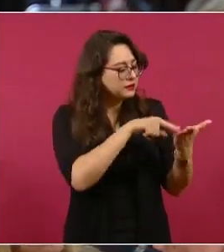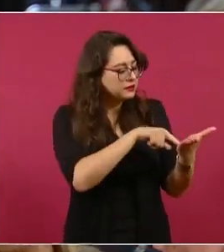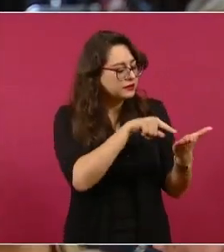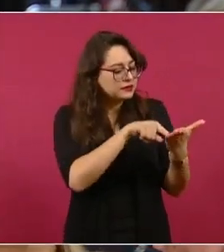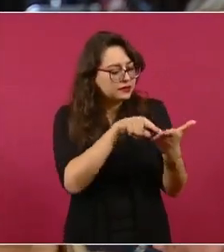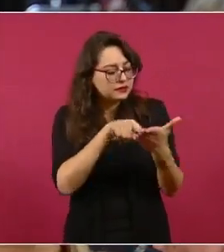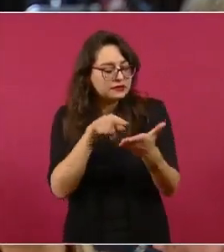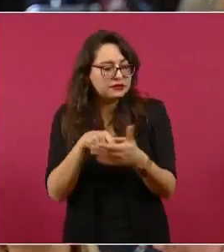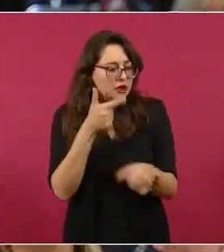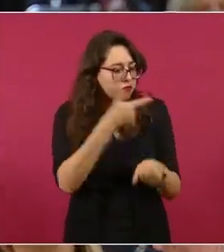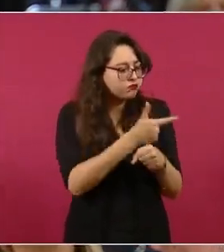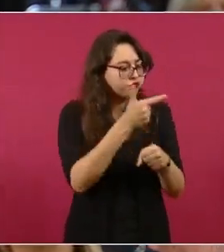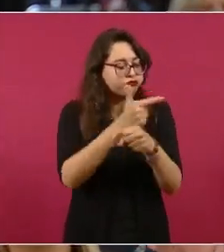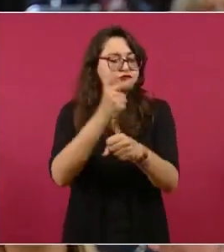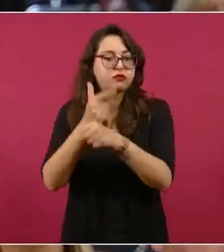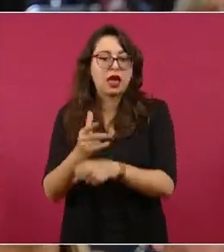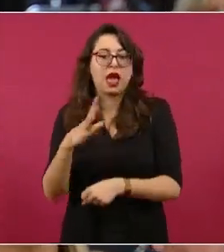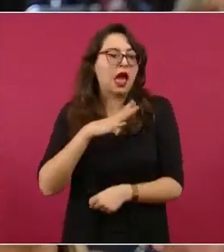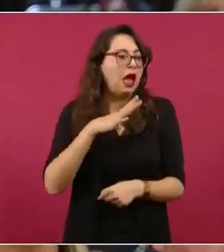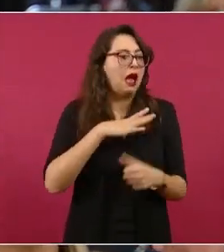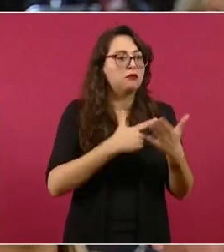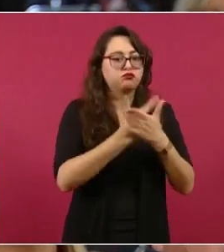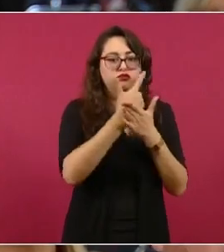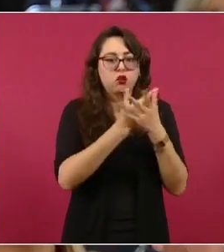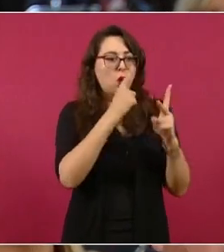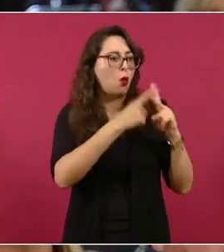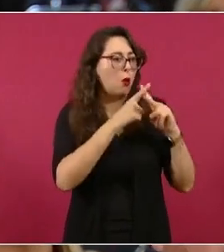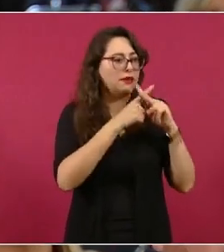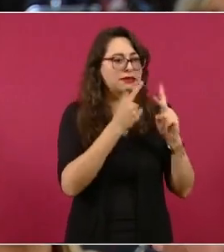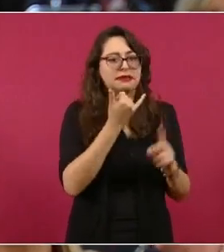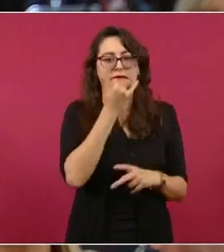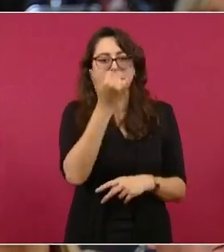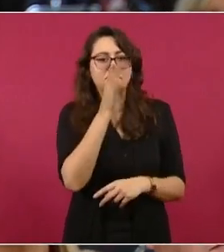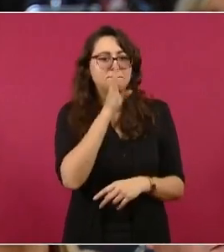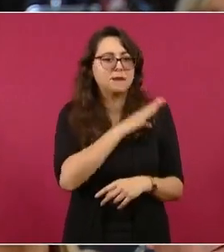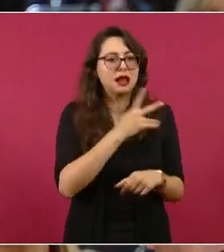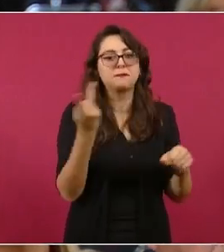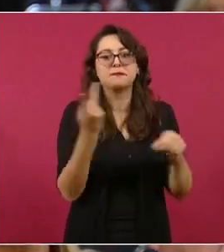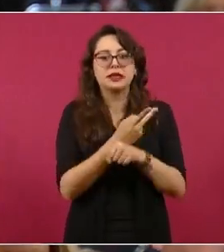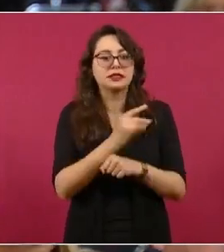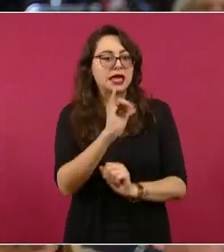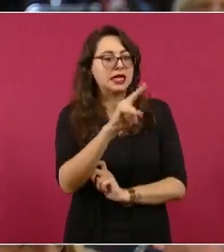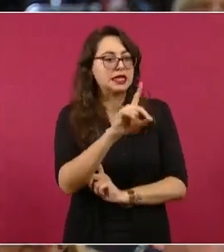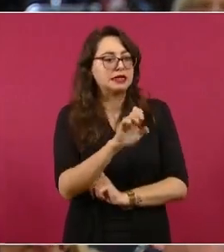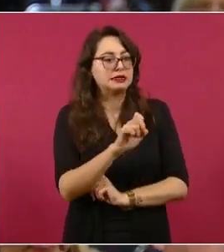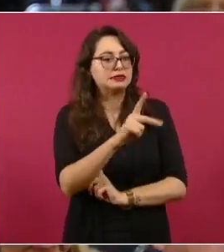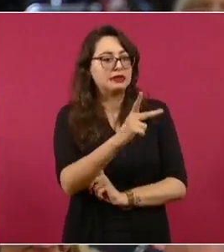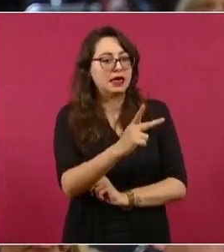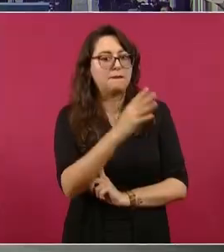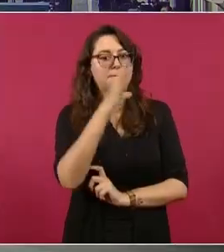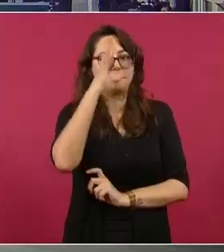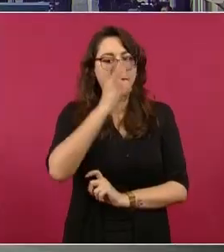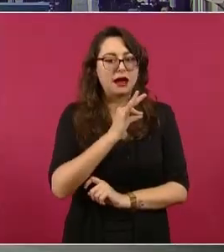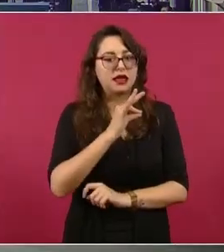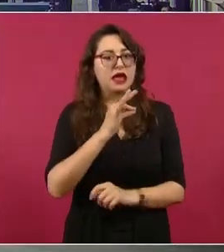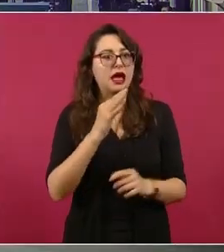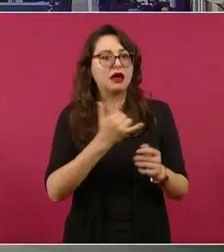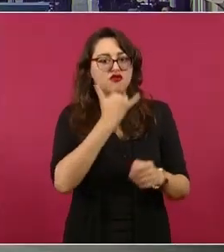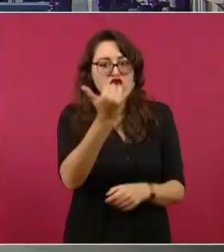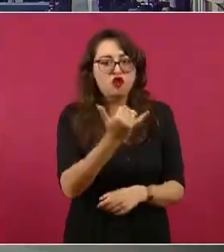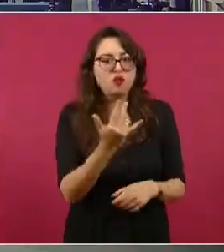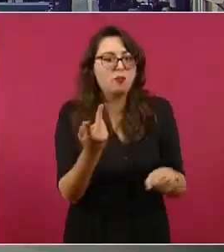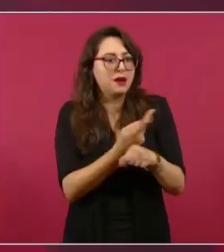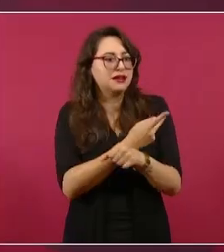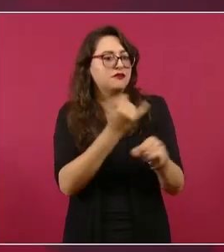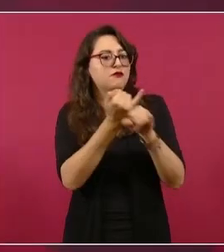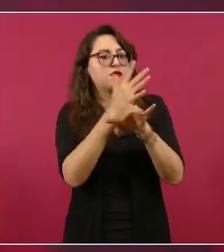indebido, entre otras irregularidades. ¿Cuál es el reporte que se tiene? ¿Ha fallado este organismo en la misión que se le encomendó?